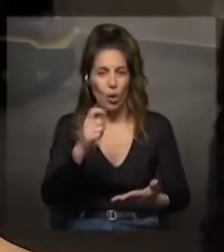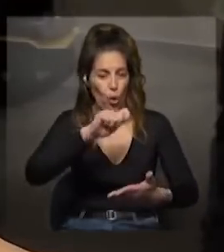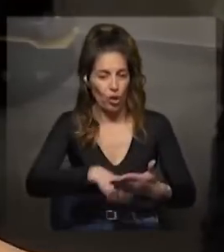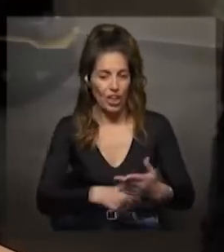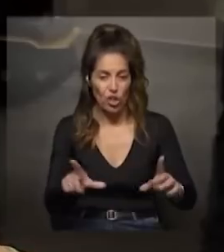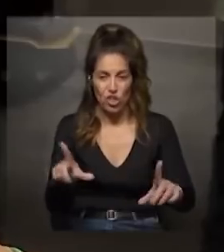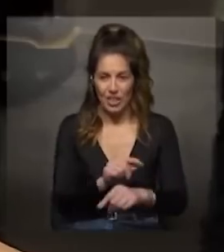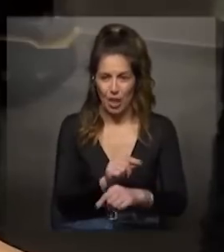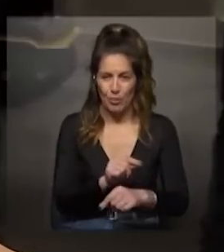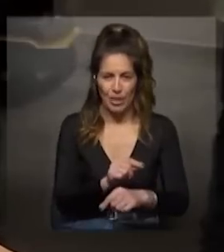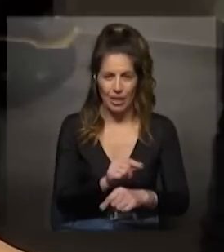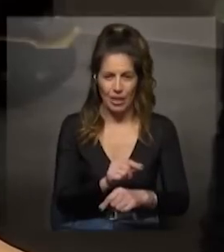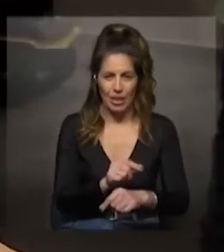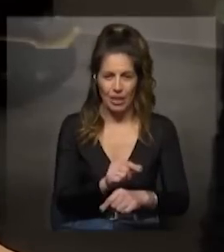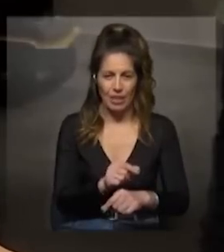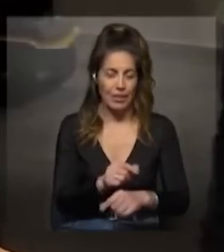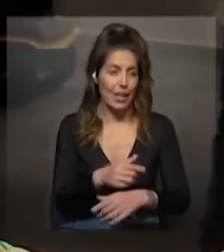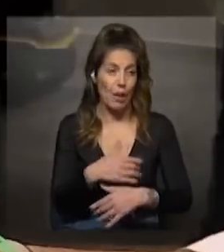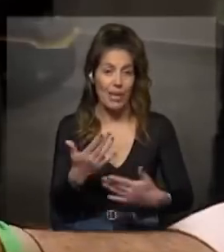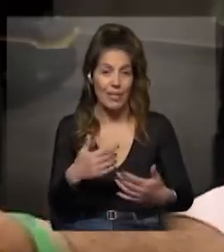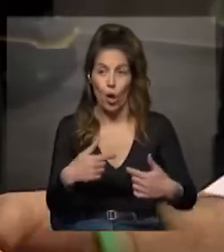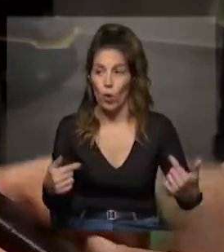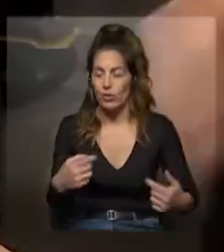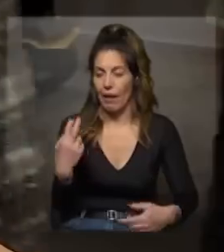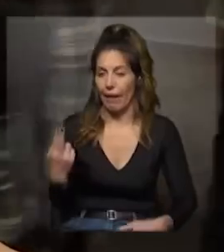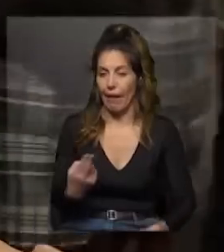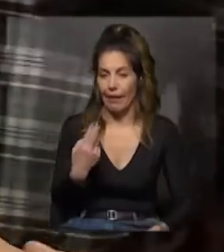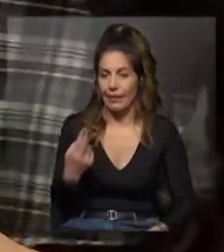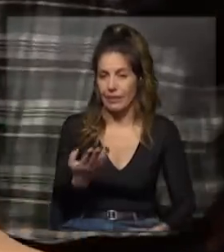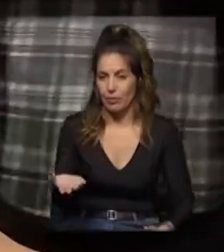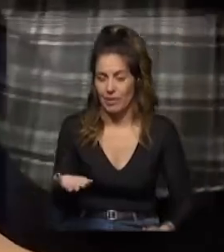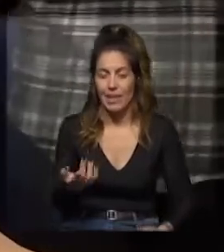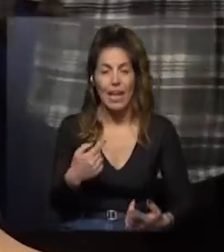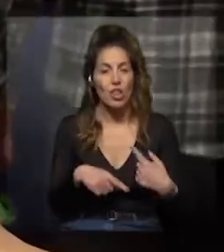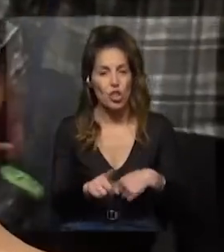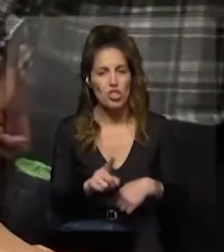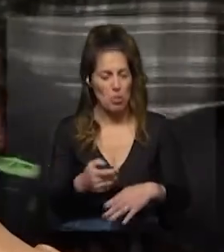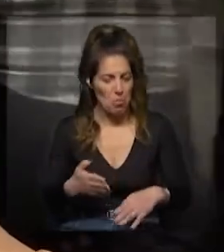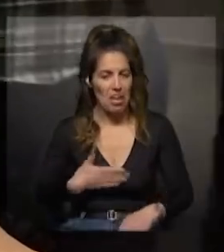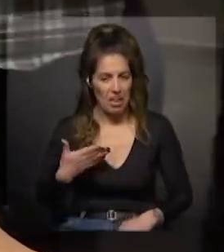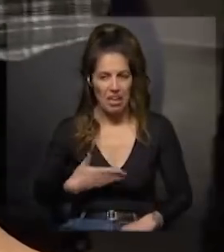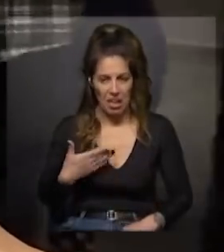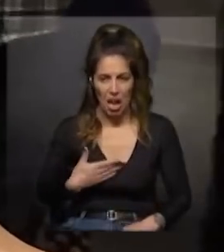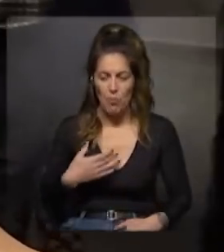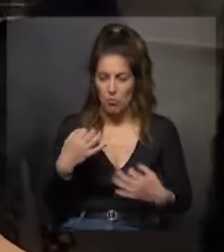se termine tienen que pasar cosas rarísimas así que me parece un